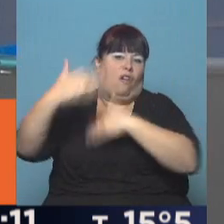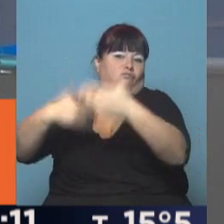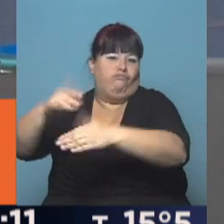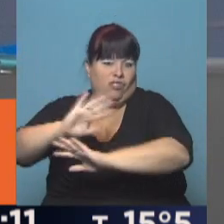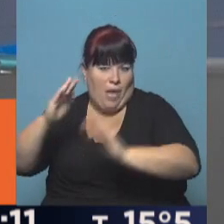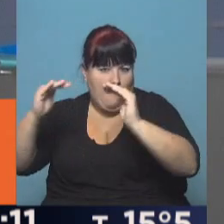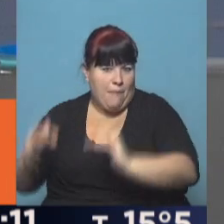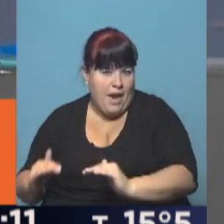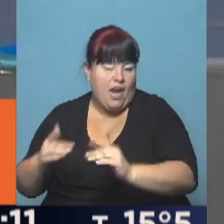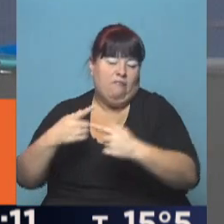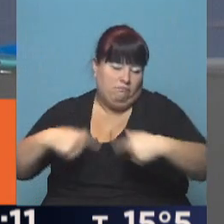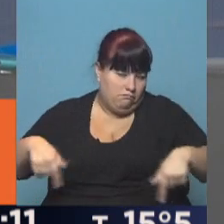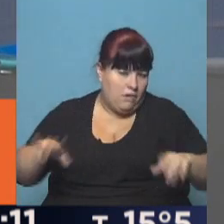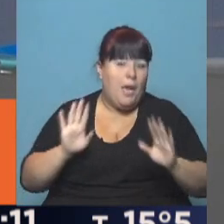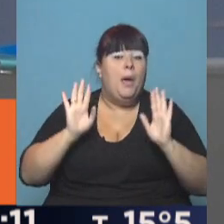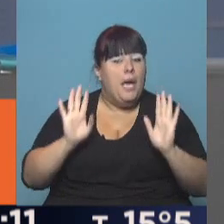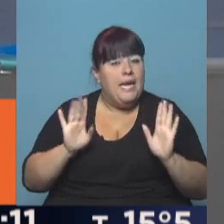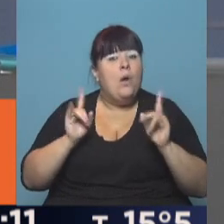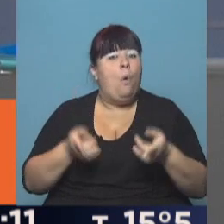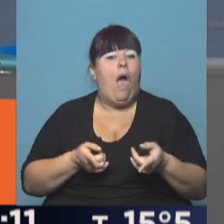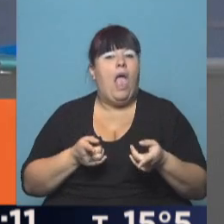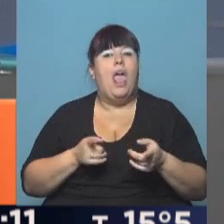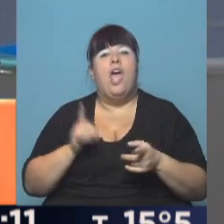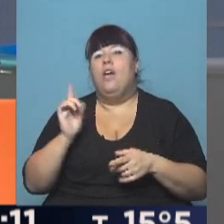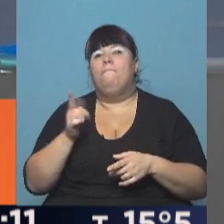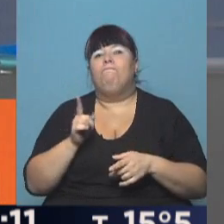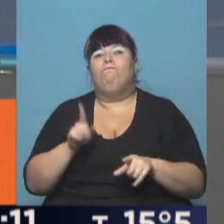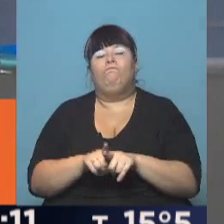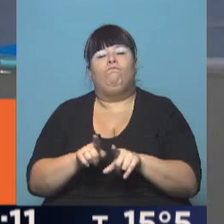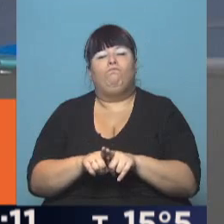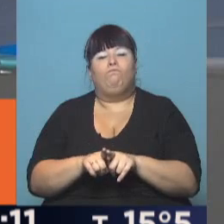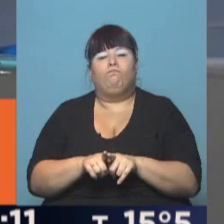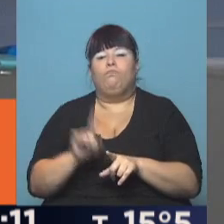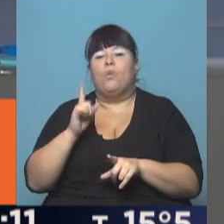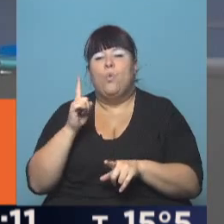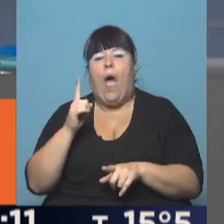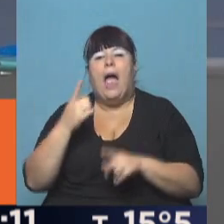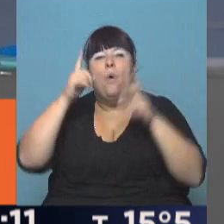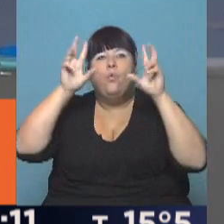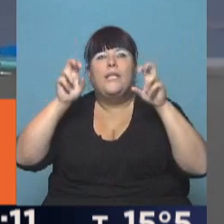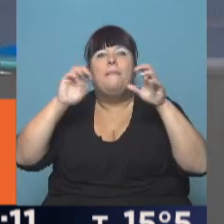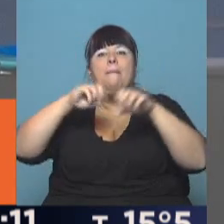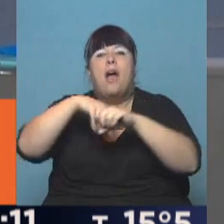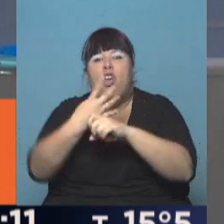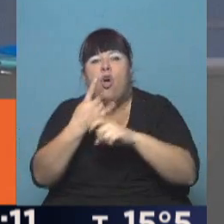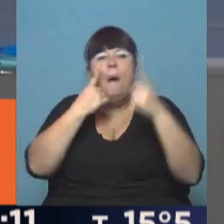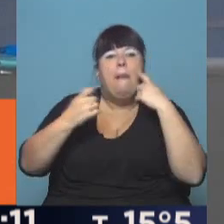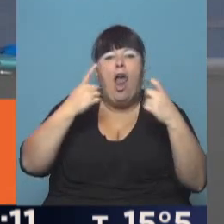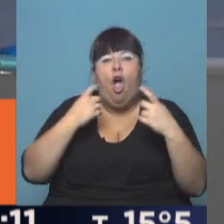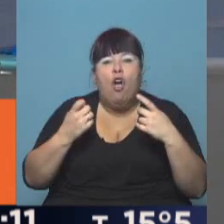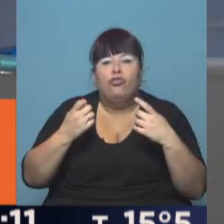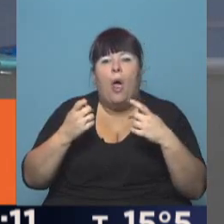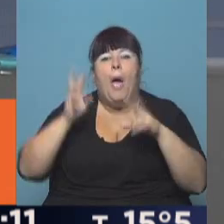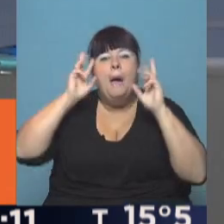avanzados en ello, pero no hay ningún órgano del Mercosur hoy que regule